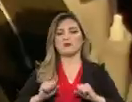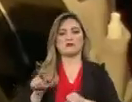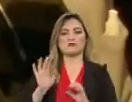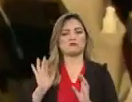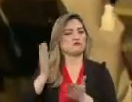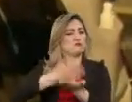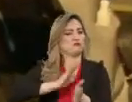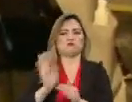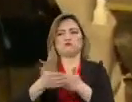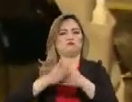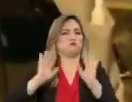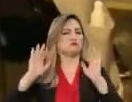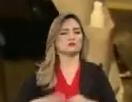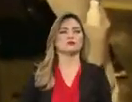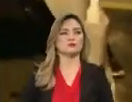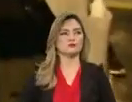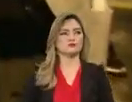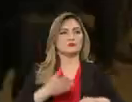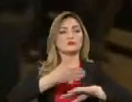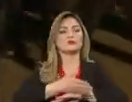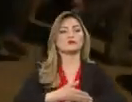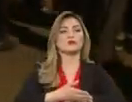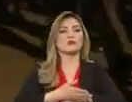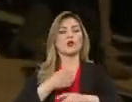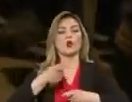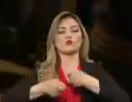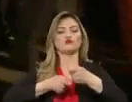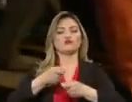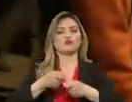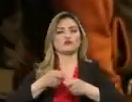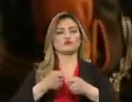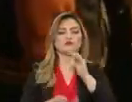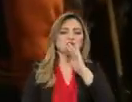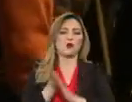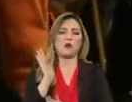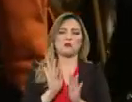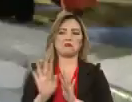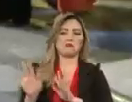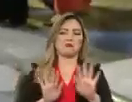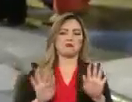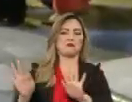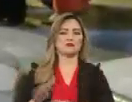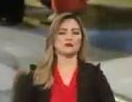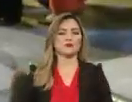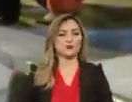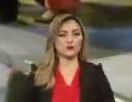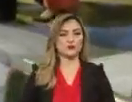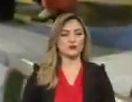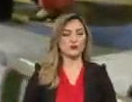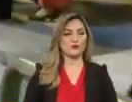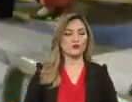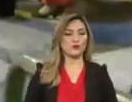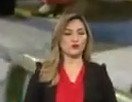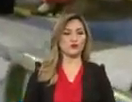los comerciantes. Después de ello y ya más tranquilos, los comerciantes abandonaron el mercado. En Quito, Paul